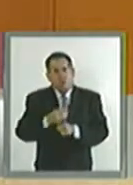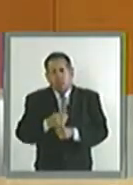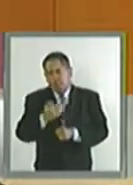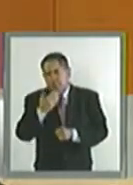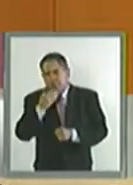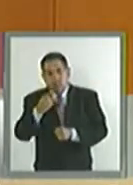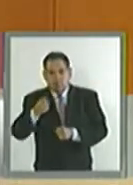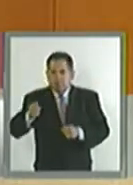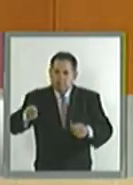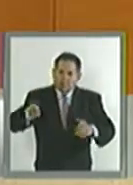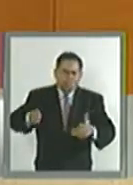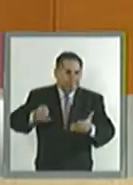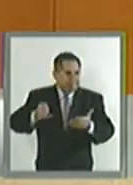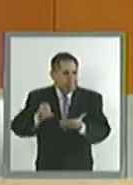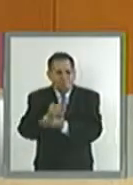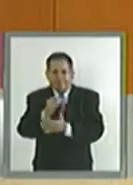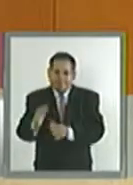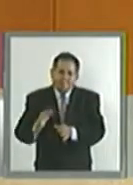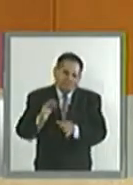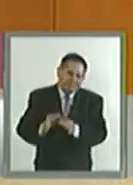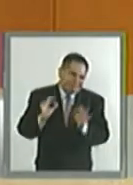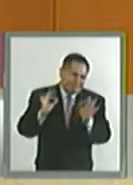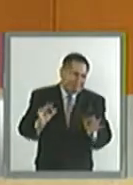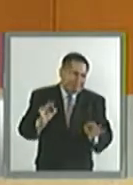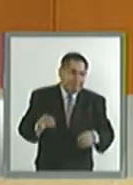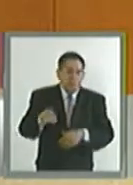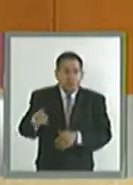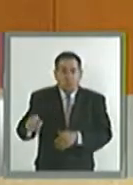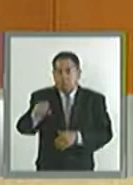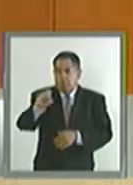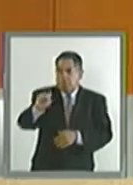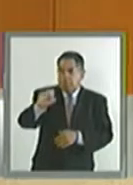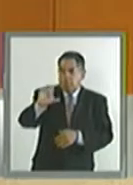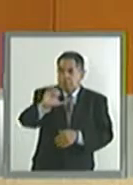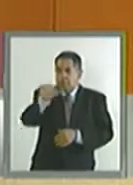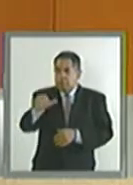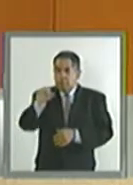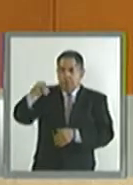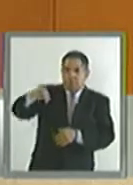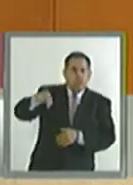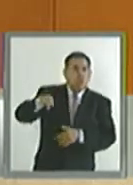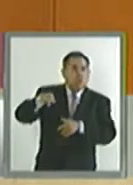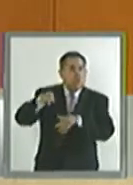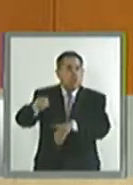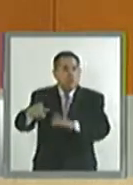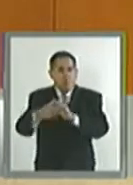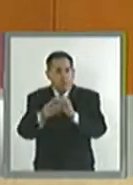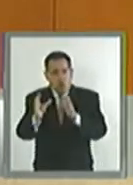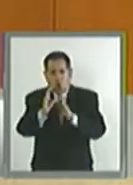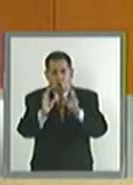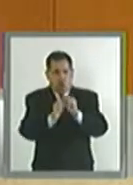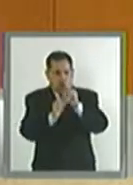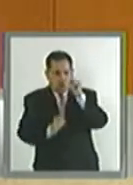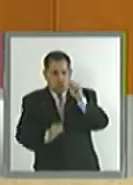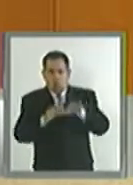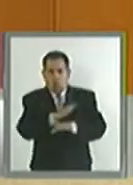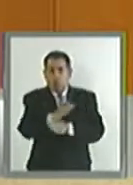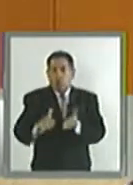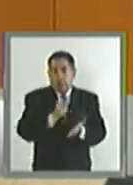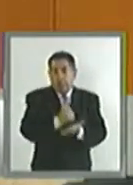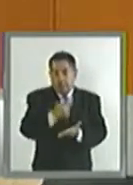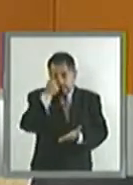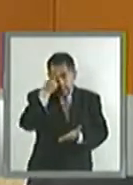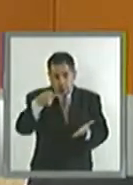primeras resoluciones que ha emitido la Suprema Corte de Justicia de la Nación respecto a la Constitución de la Ciudad de